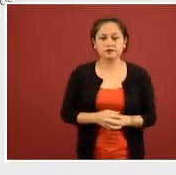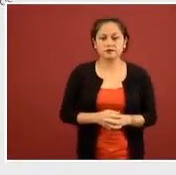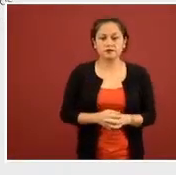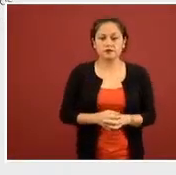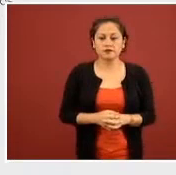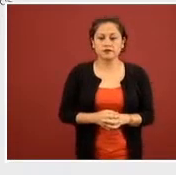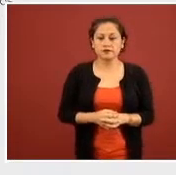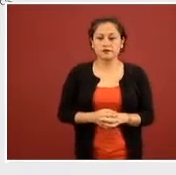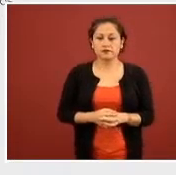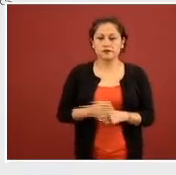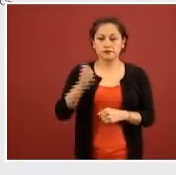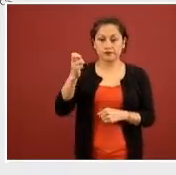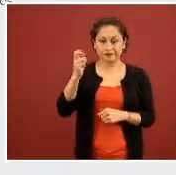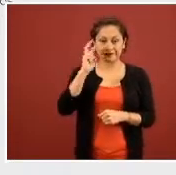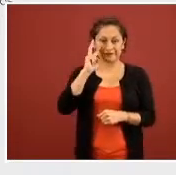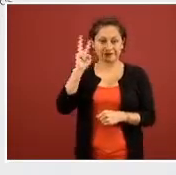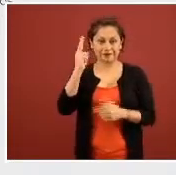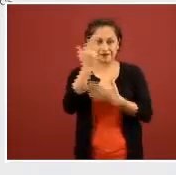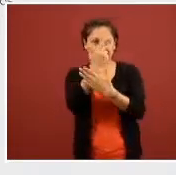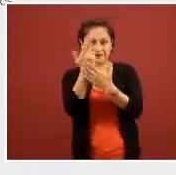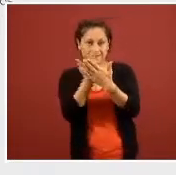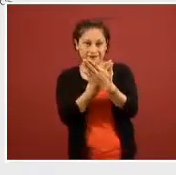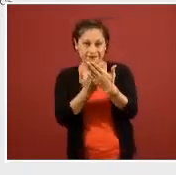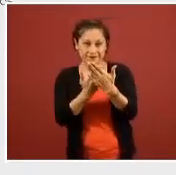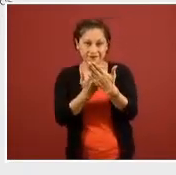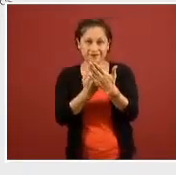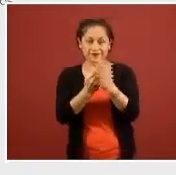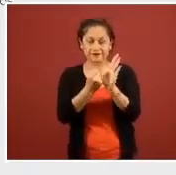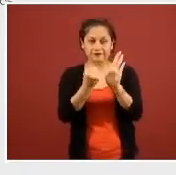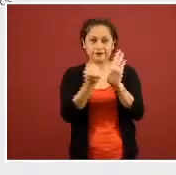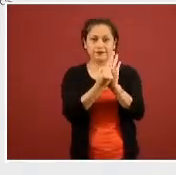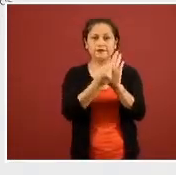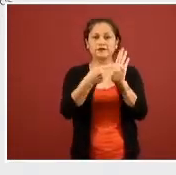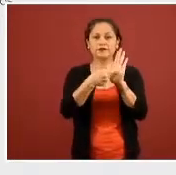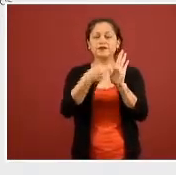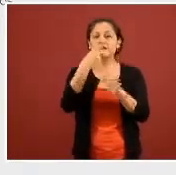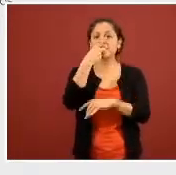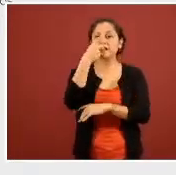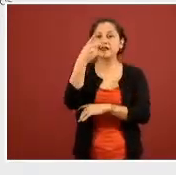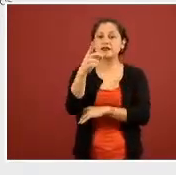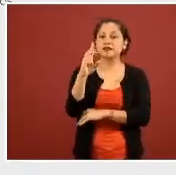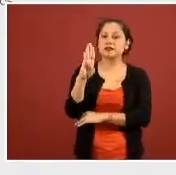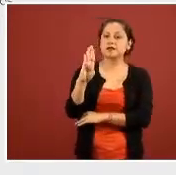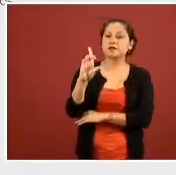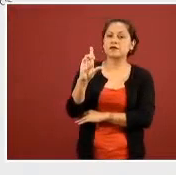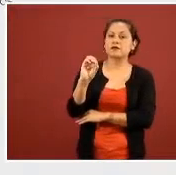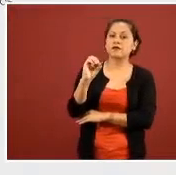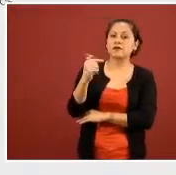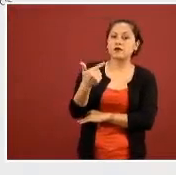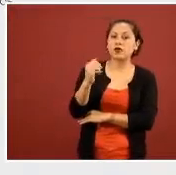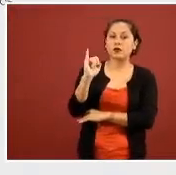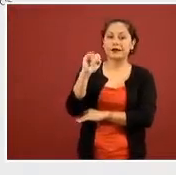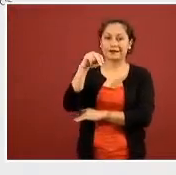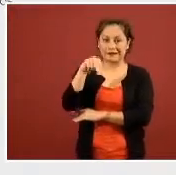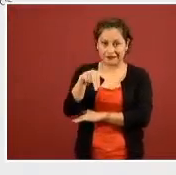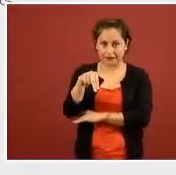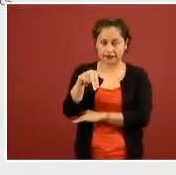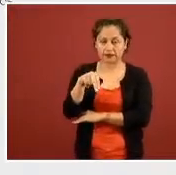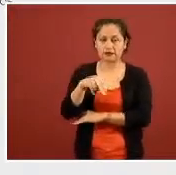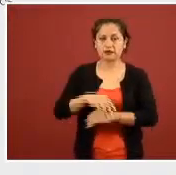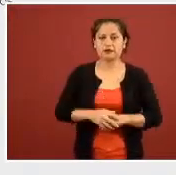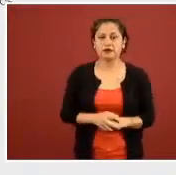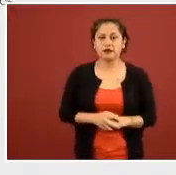Aquí este icono nos dice que tenemos instalado un plugin para que las personas